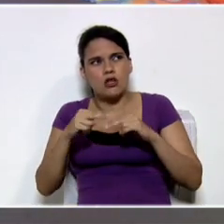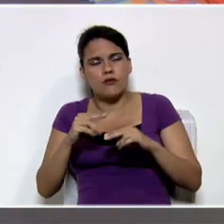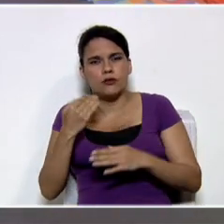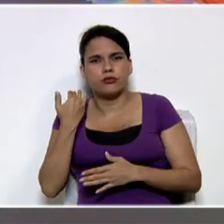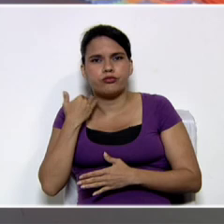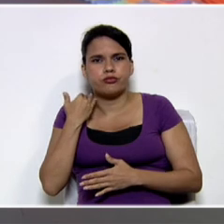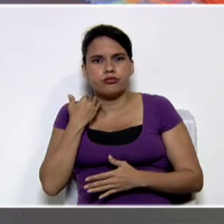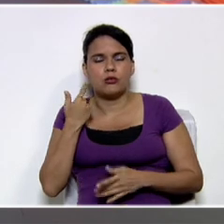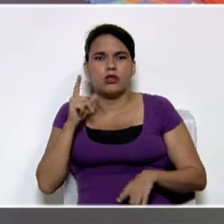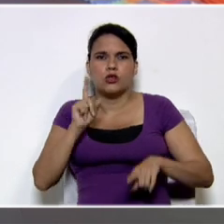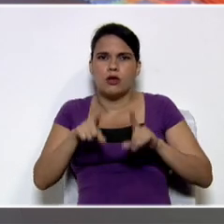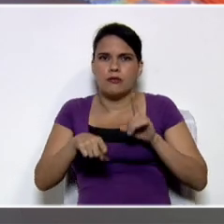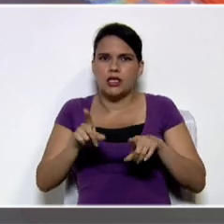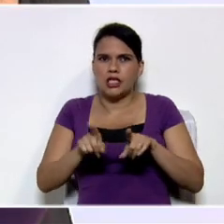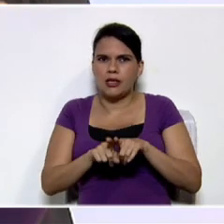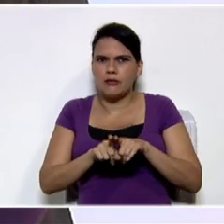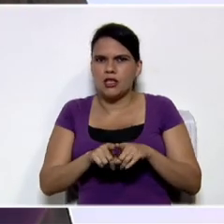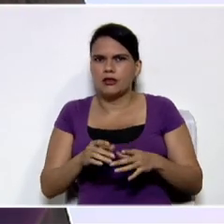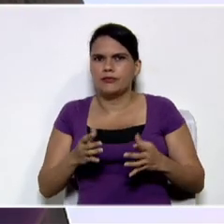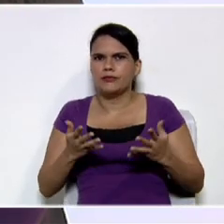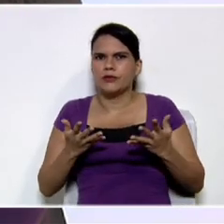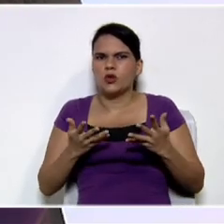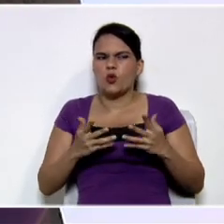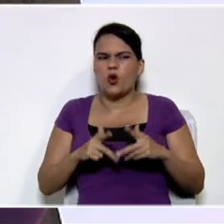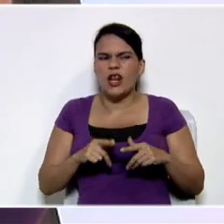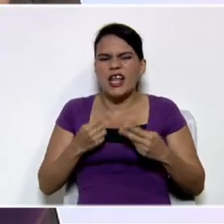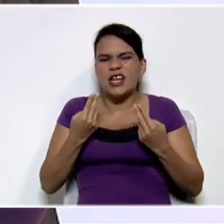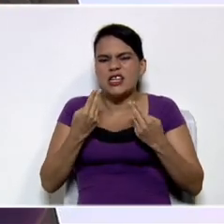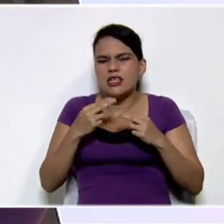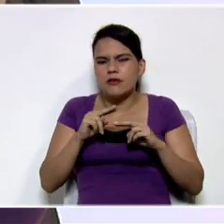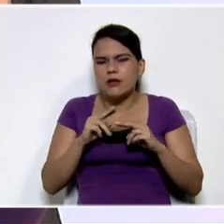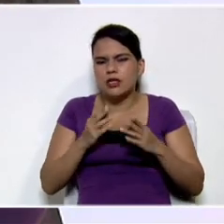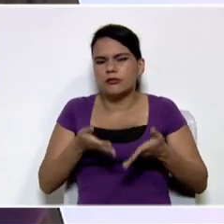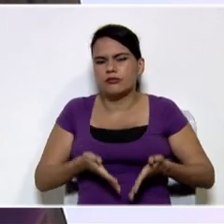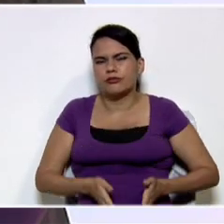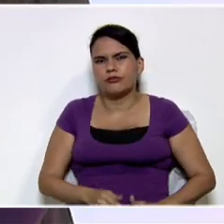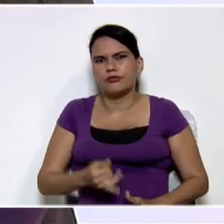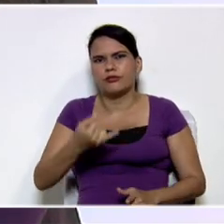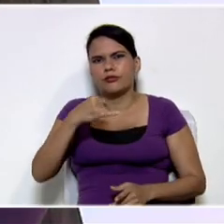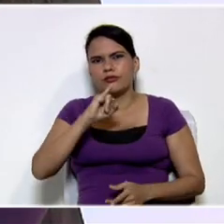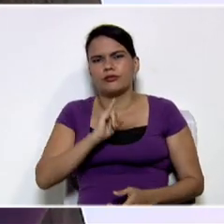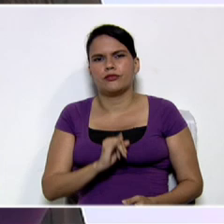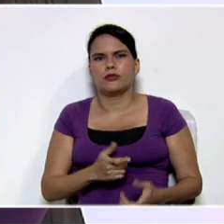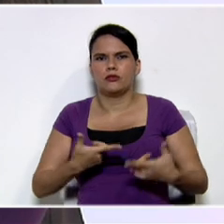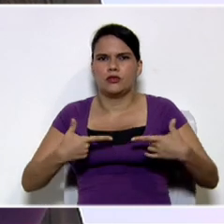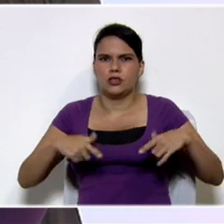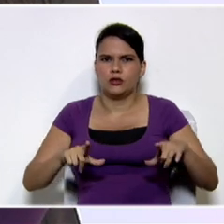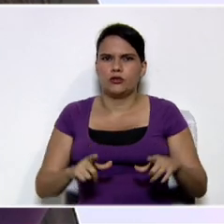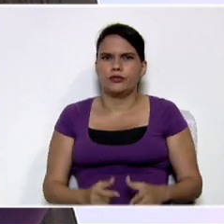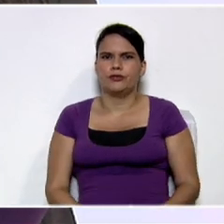población y que allí haga vida, pues, de acuerdo a ese determinado territorio.